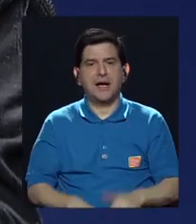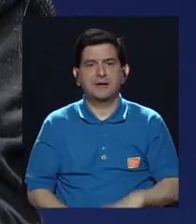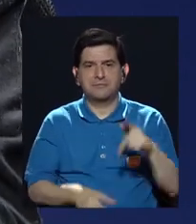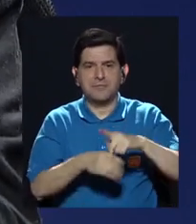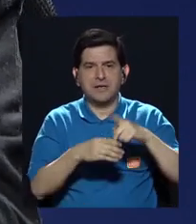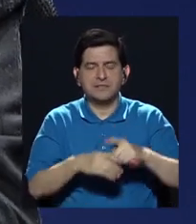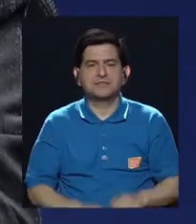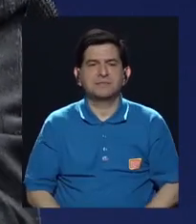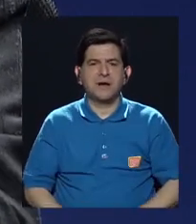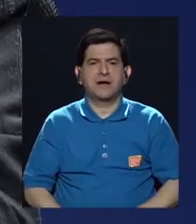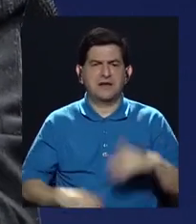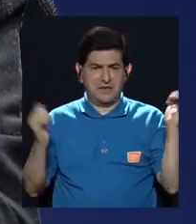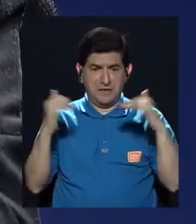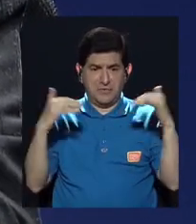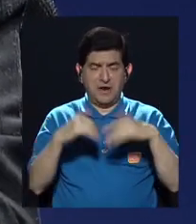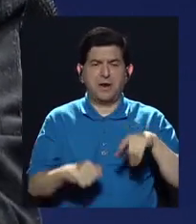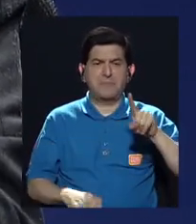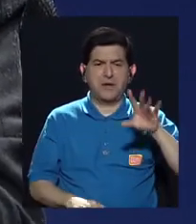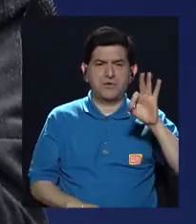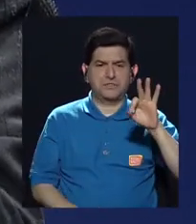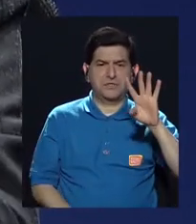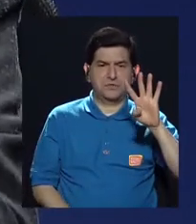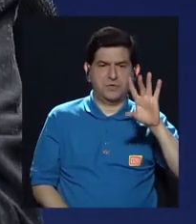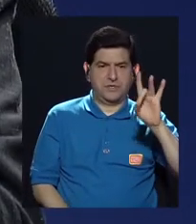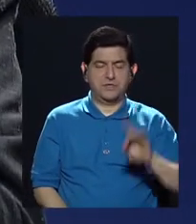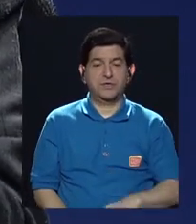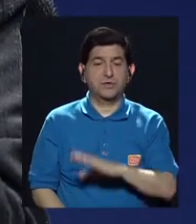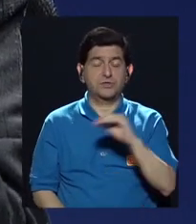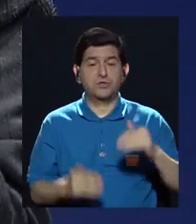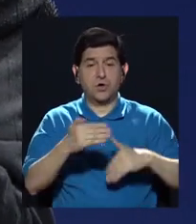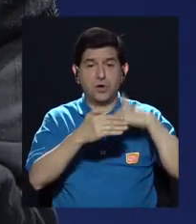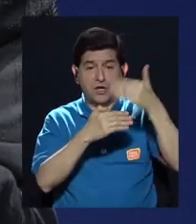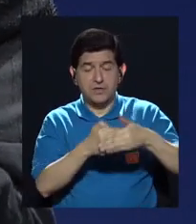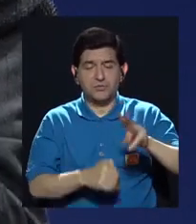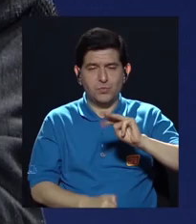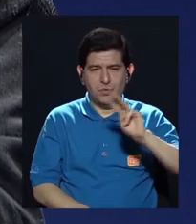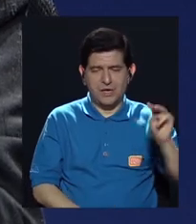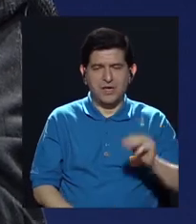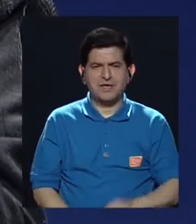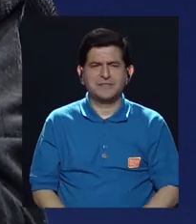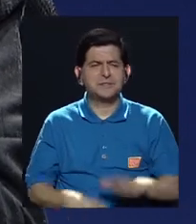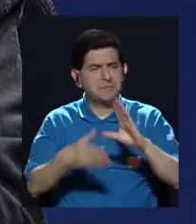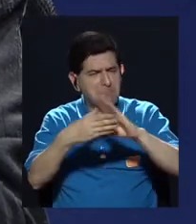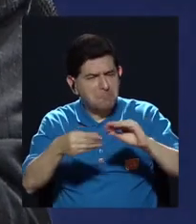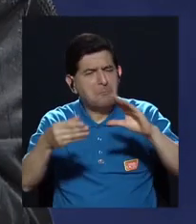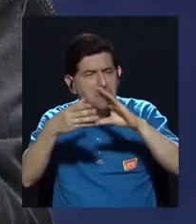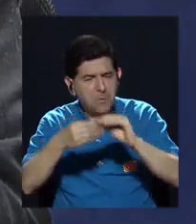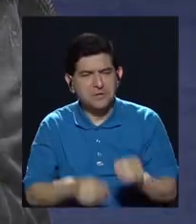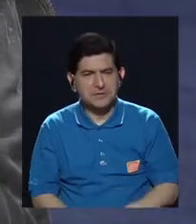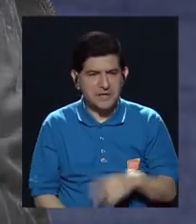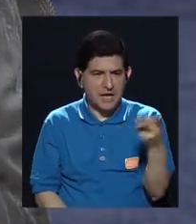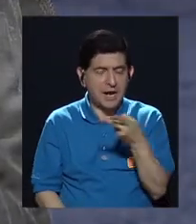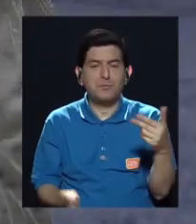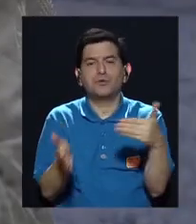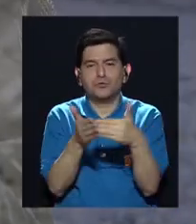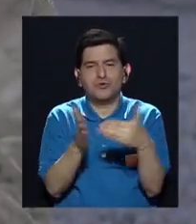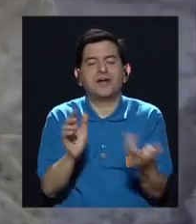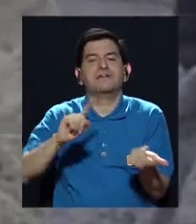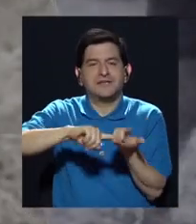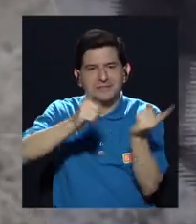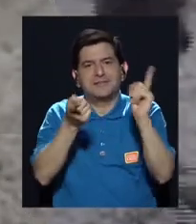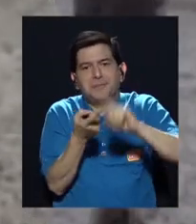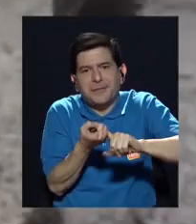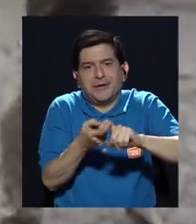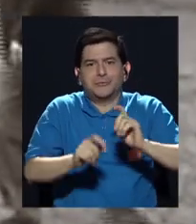bala ahora en el 48 y que después, ojalá que don Manuel nos cuente cómo se fueron a ser amigos otra